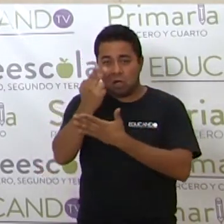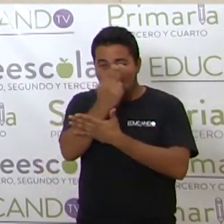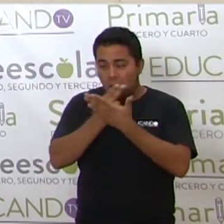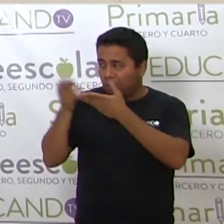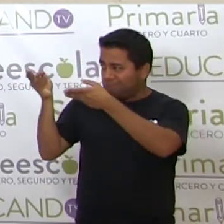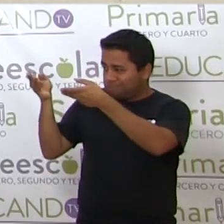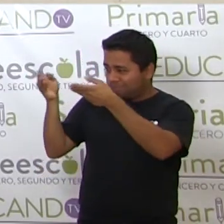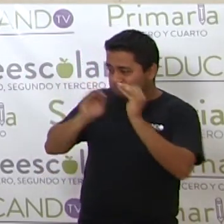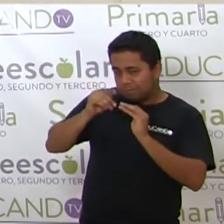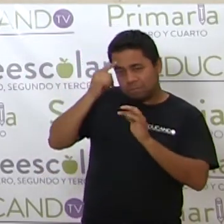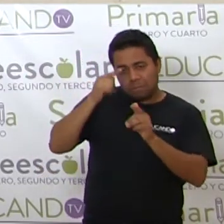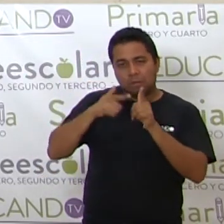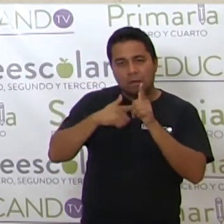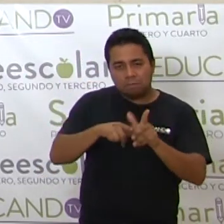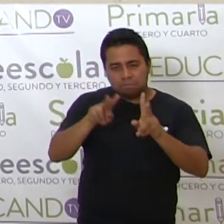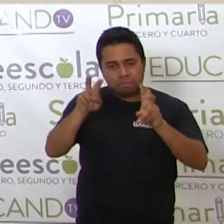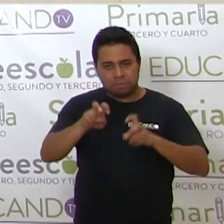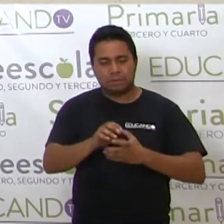seguir